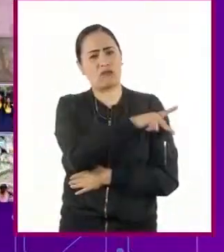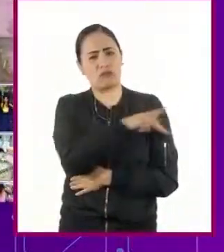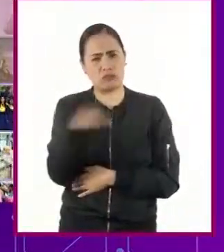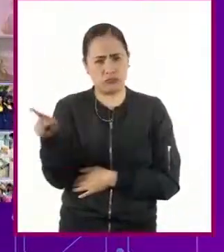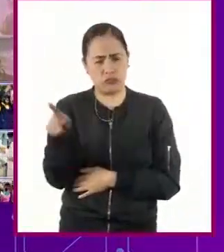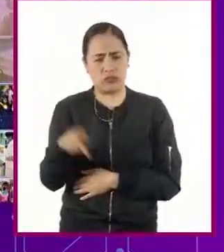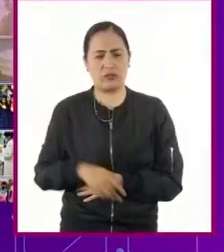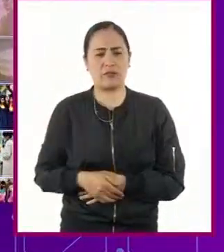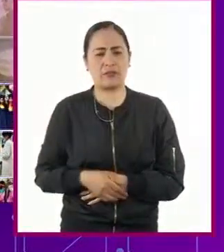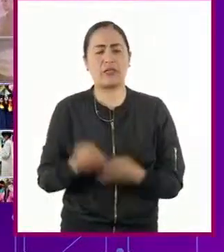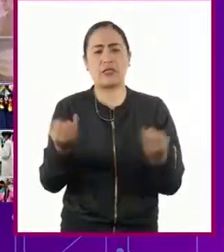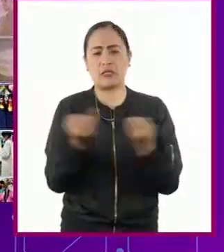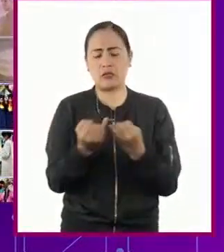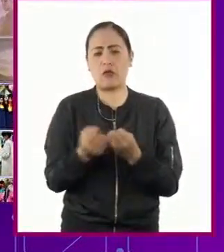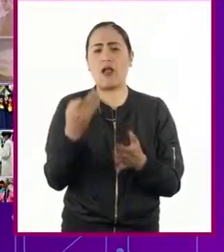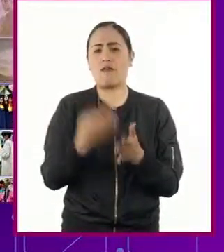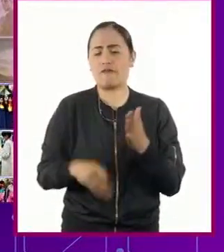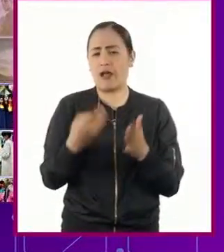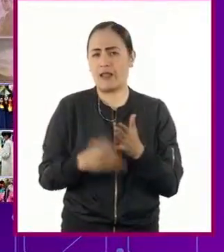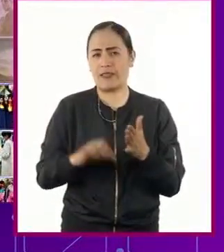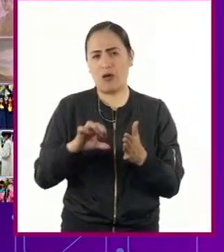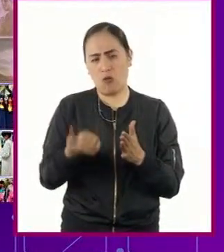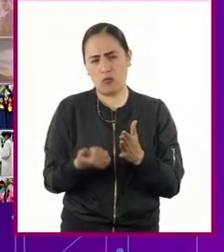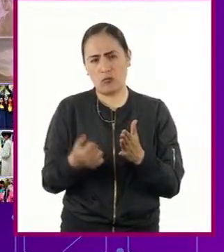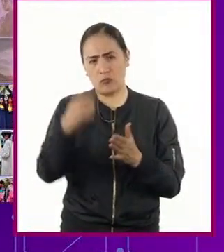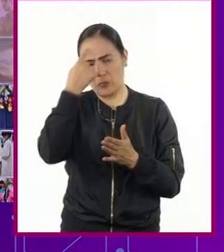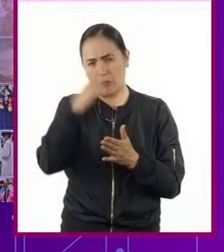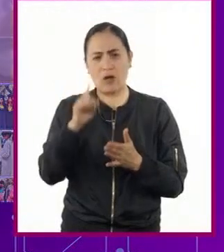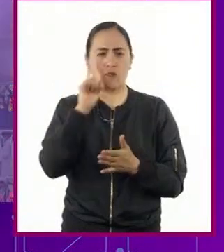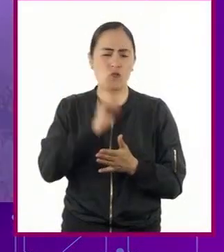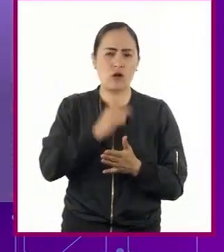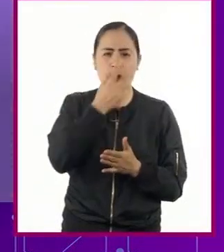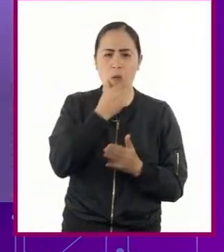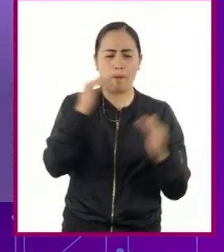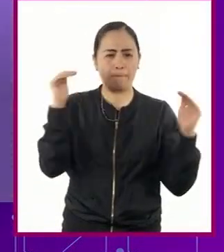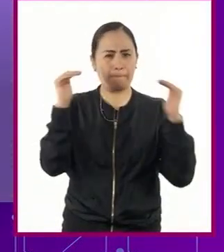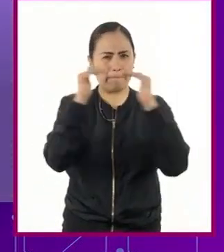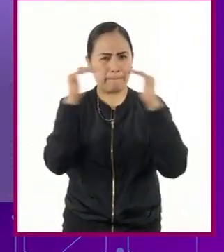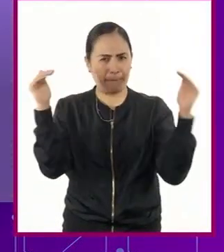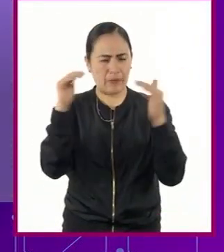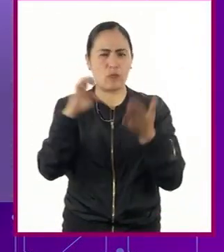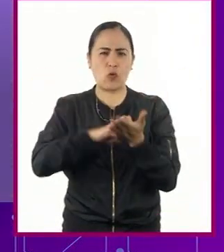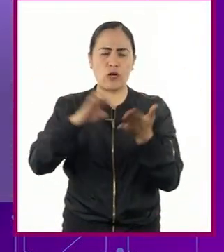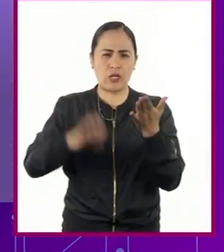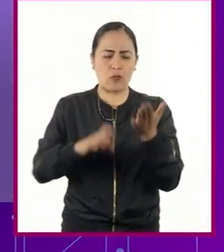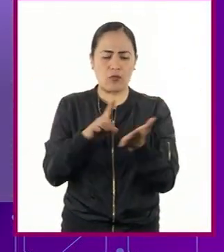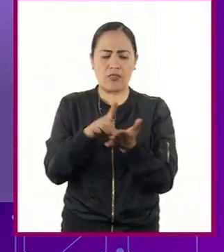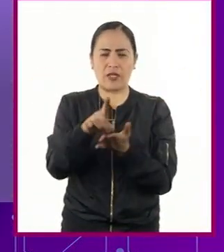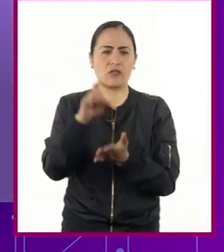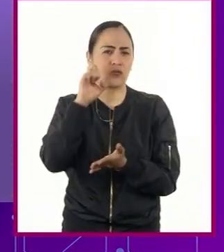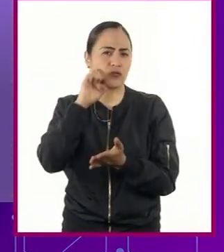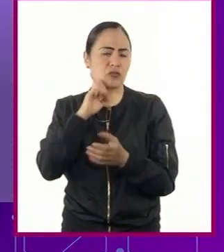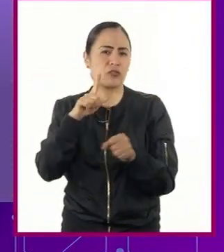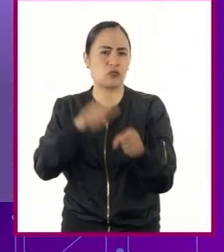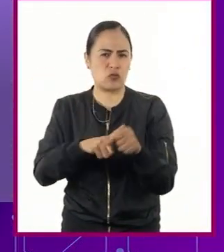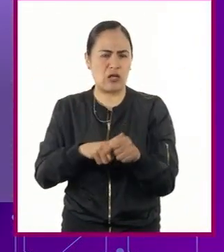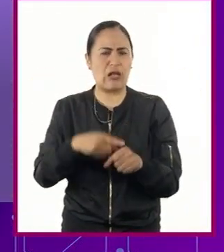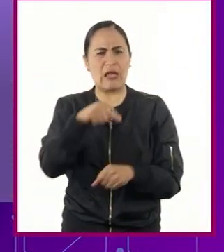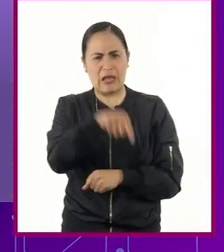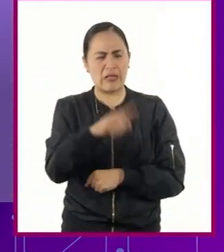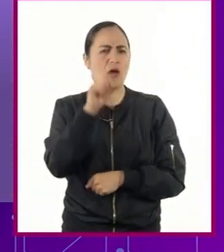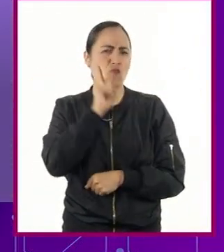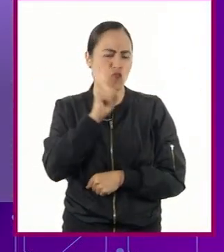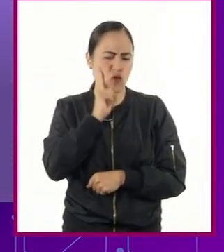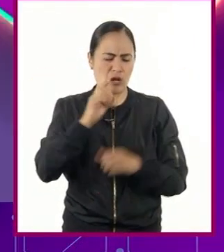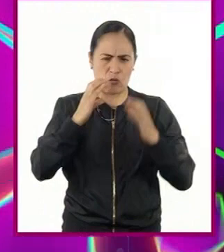otros que requieren para hacer posible la equidad de género, como los derechos sexuales, que le dan libertad para decidir sobre